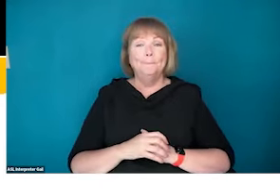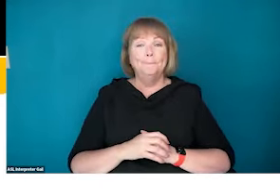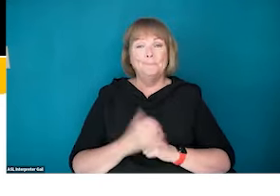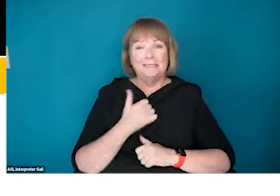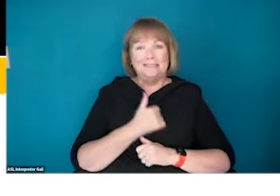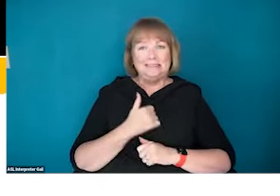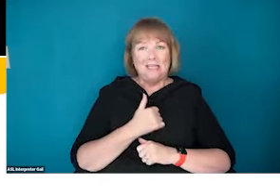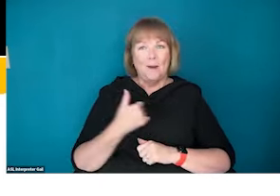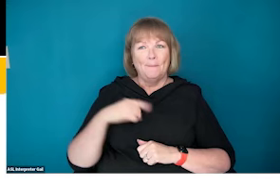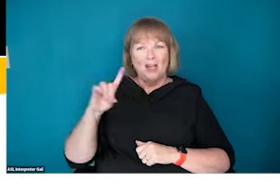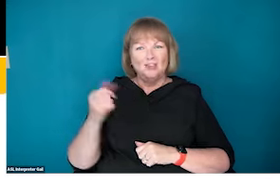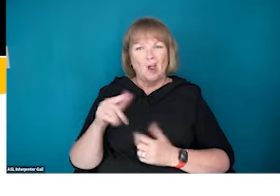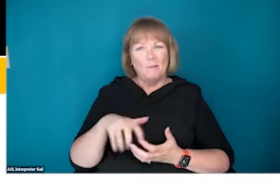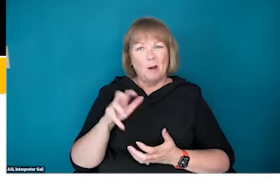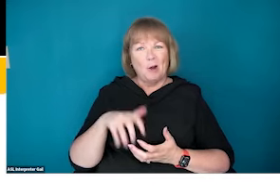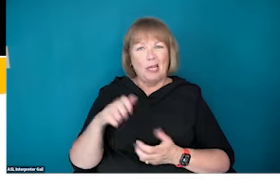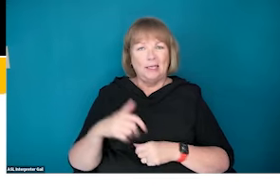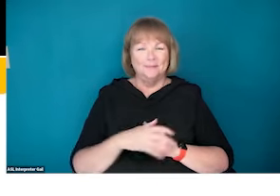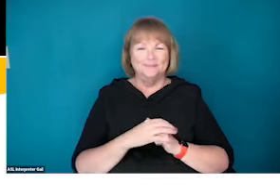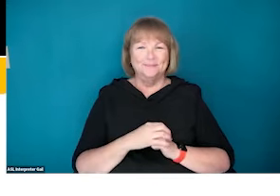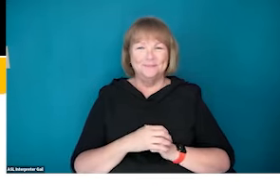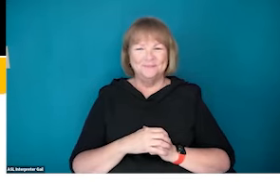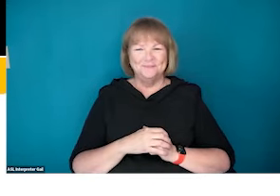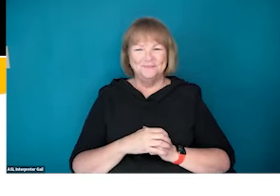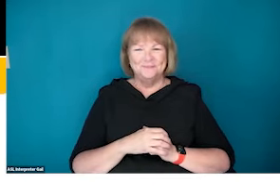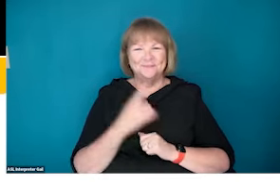decisiones tomas tú todos los días?